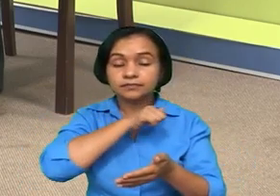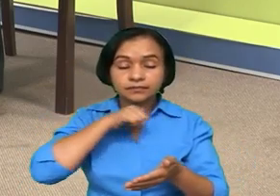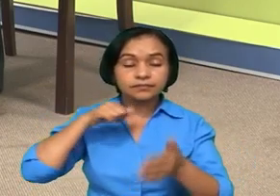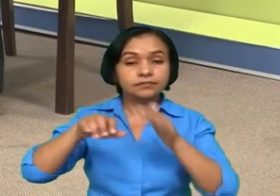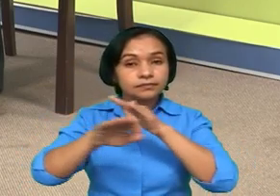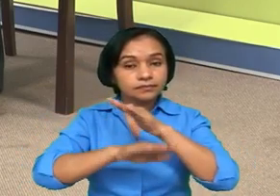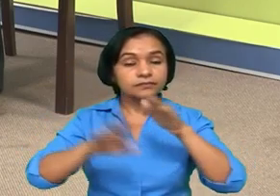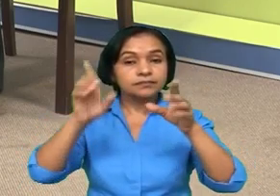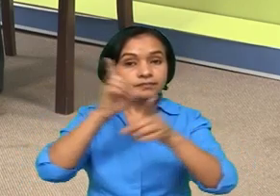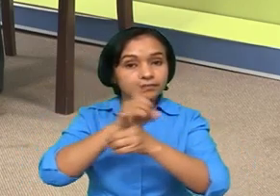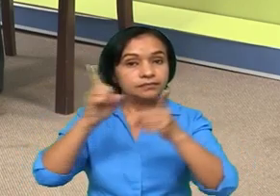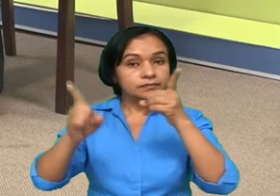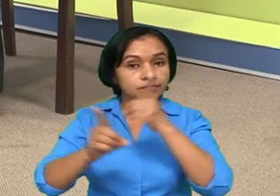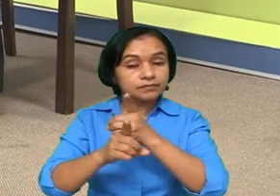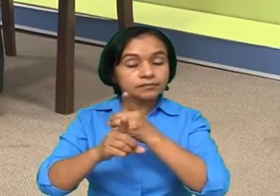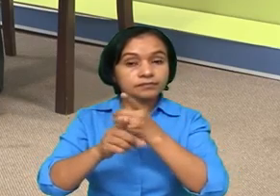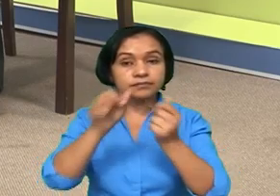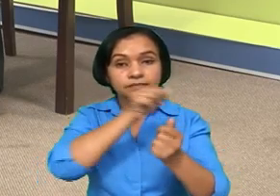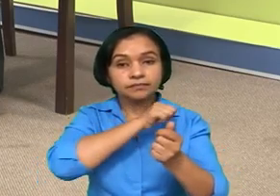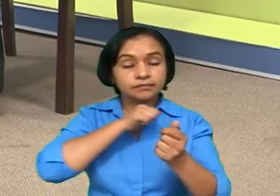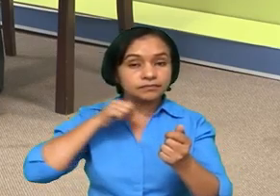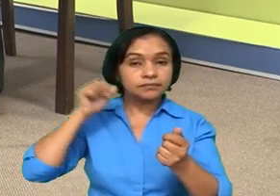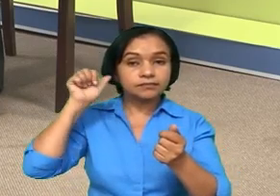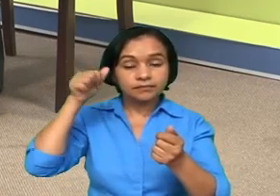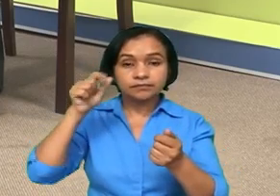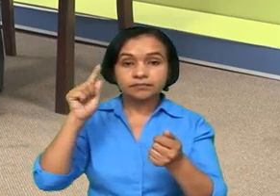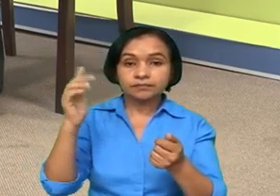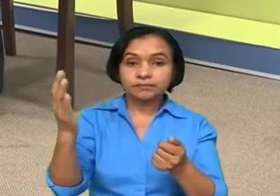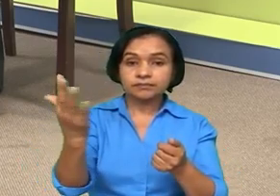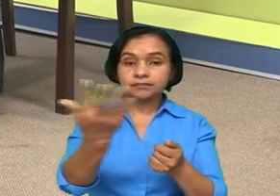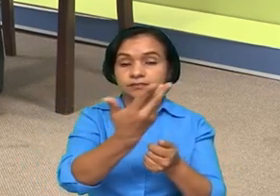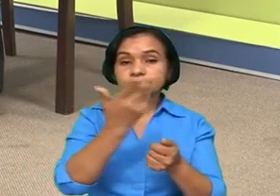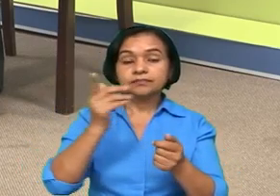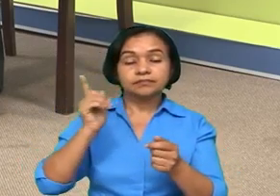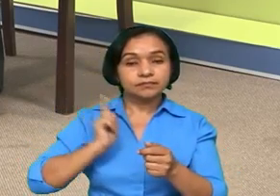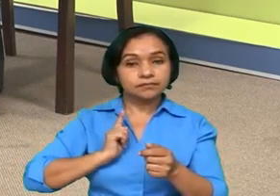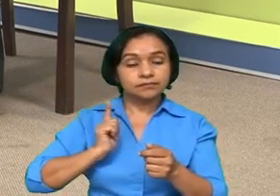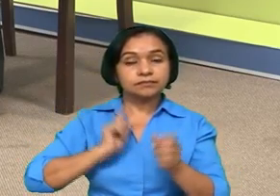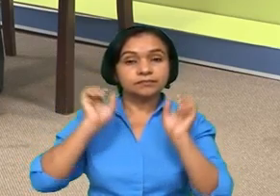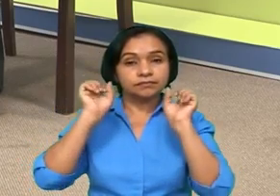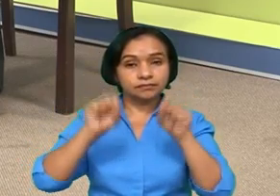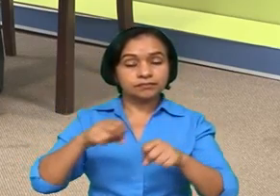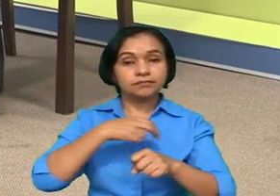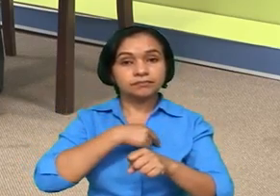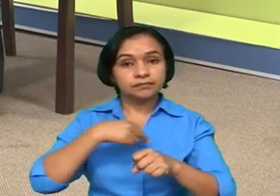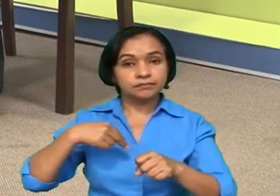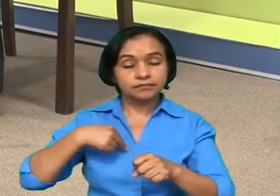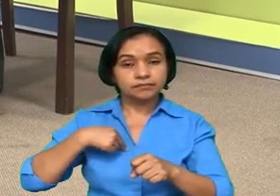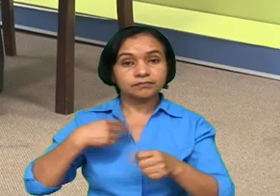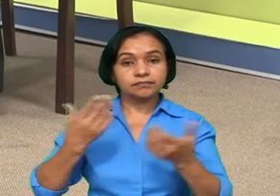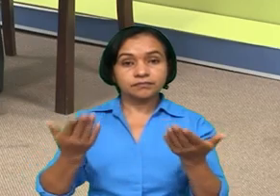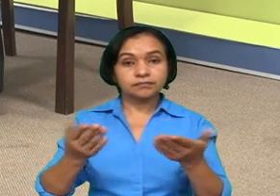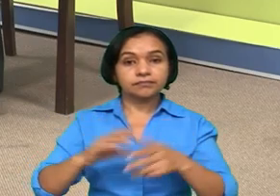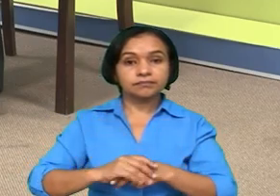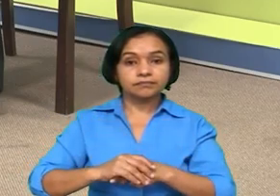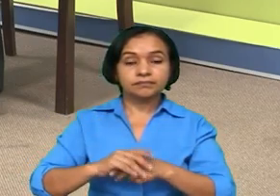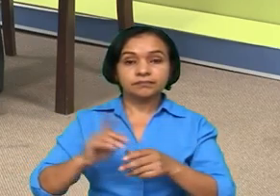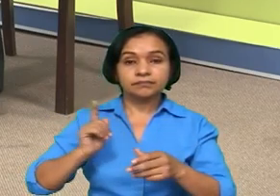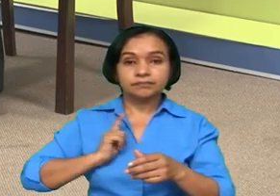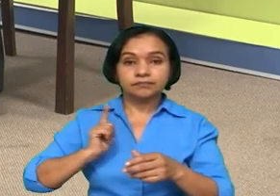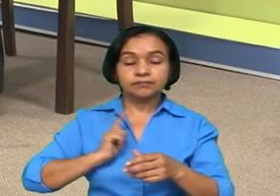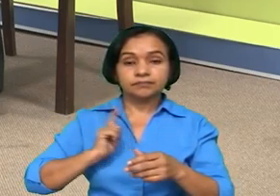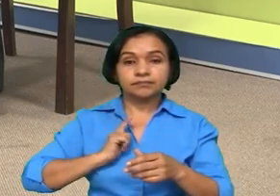que todos los niveles de atención y sobre todo los primarios tienen la capacidad de hacerlo, o incluso están dotados